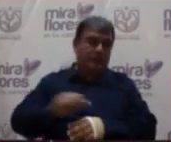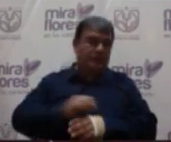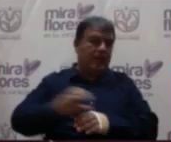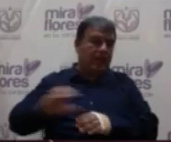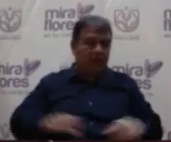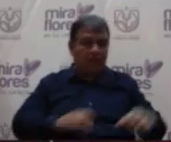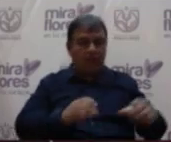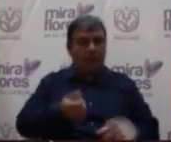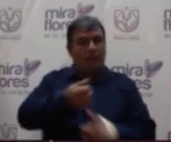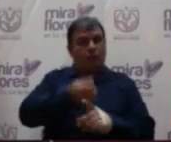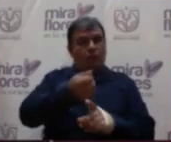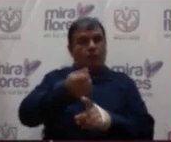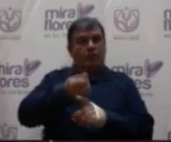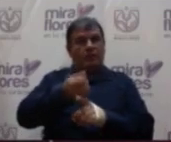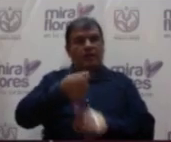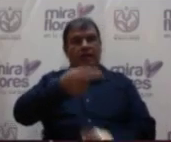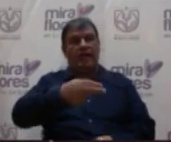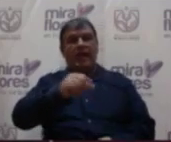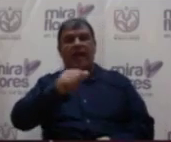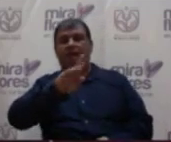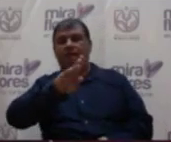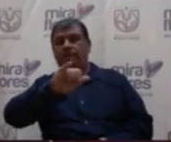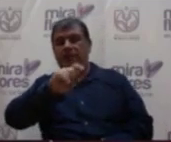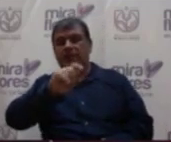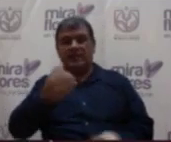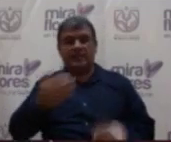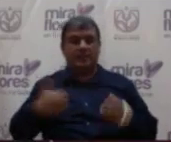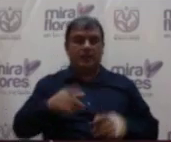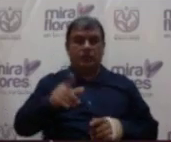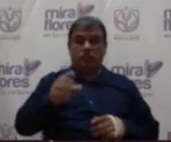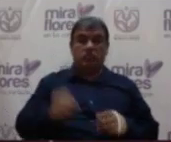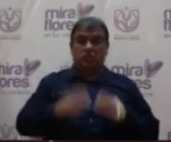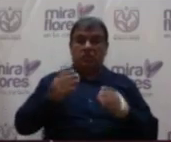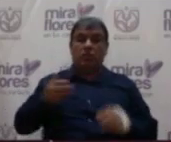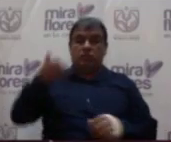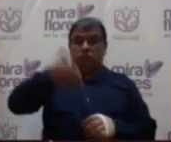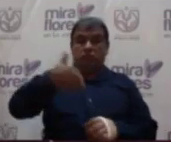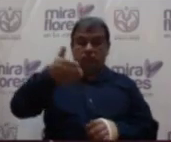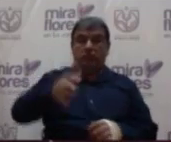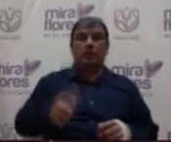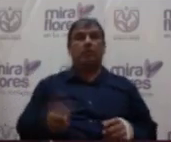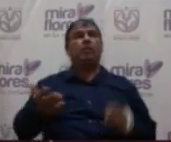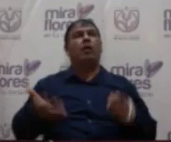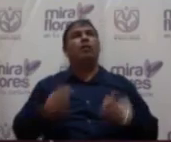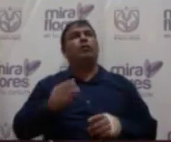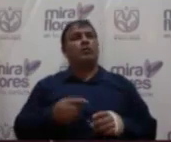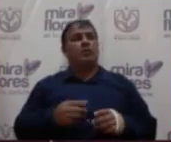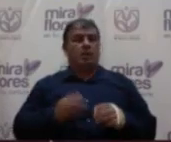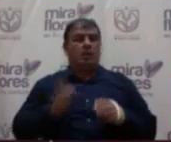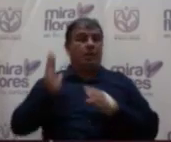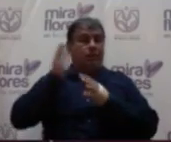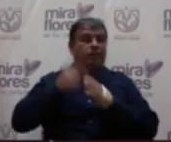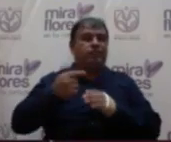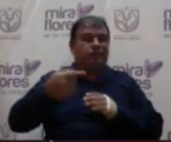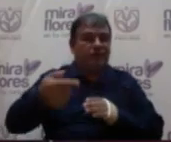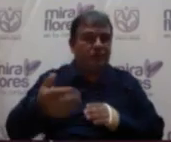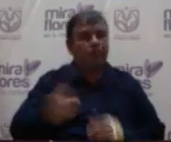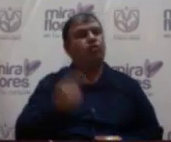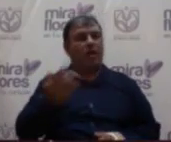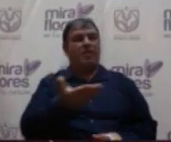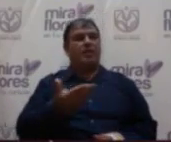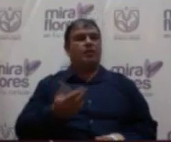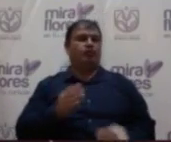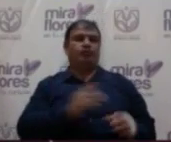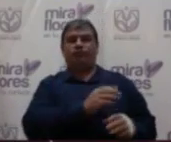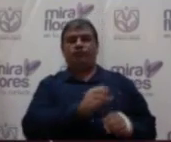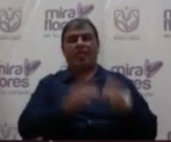propias que Hábitat tiene, por lo menos en esos días que yo voy a estar. La convención dura unos días más, la invitación es solamente hasta